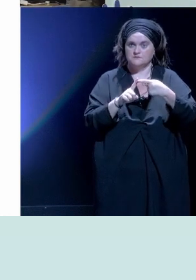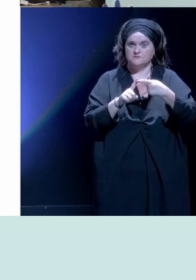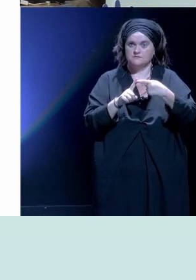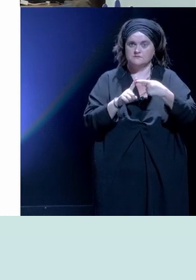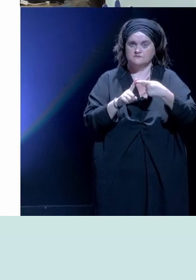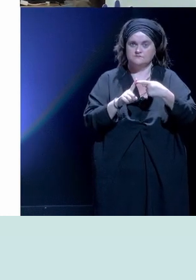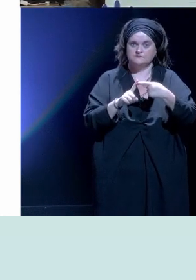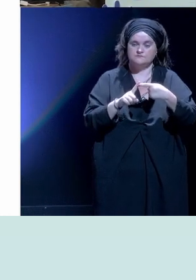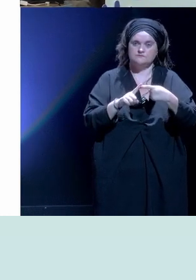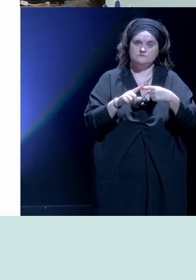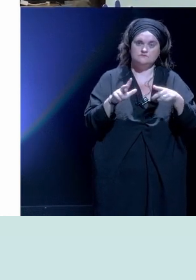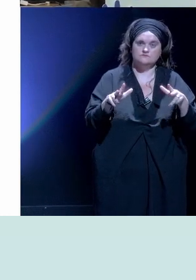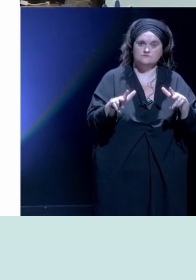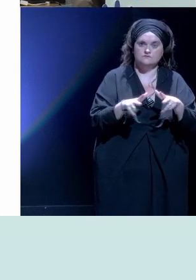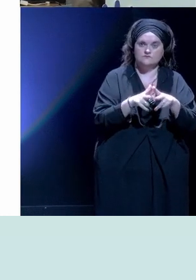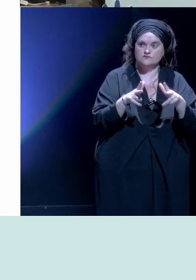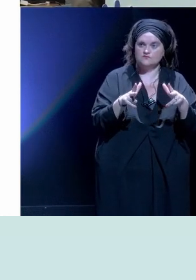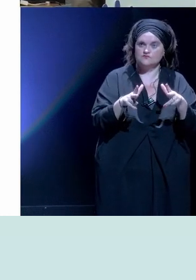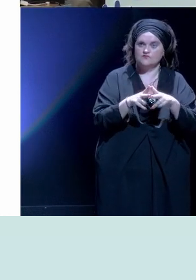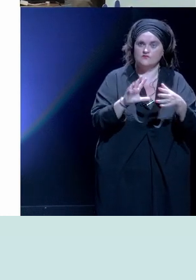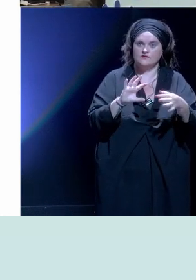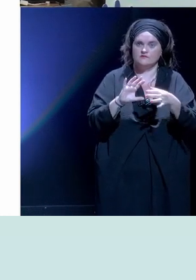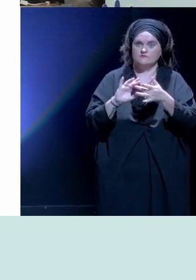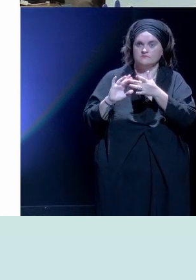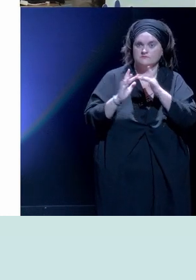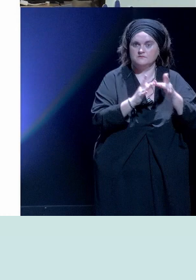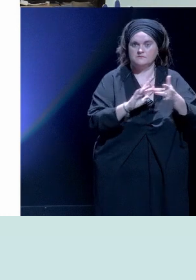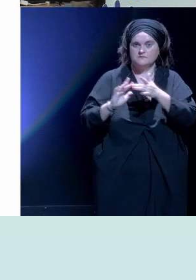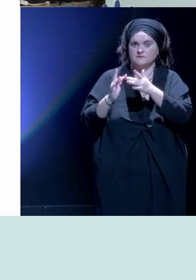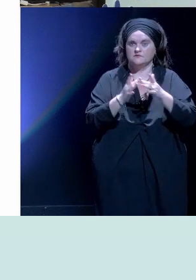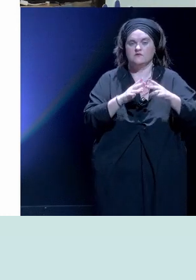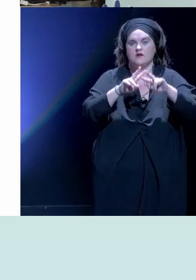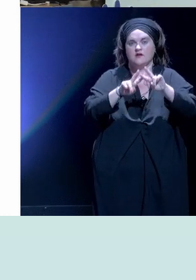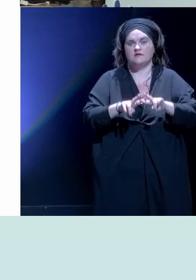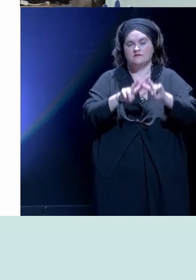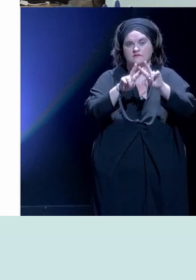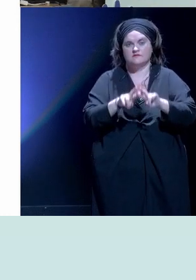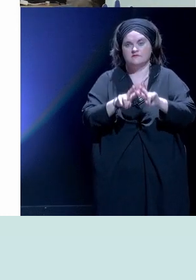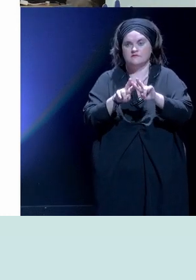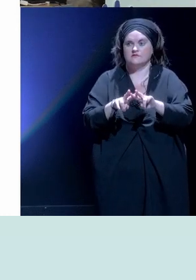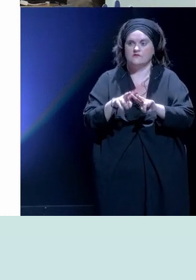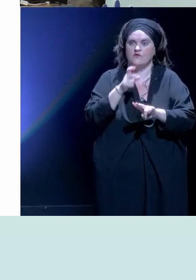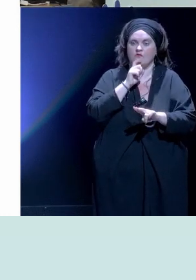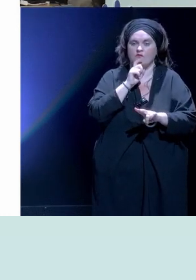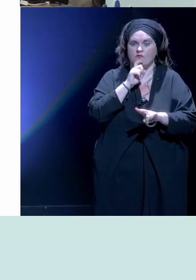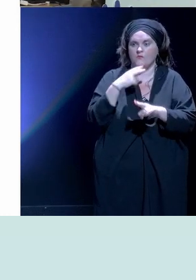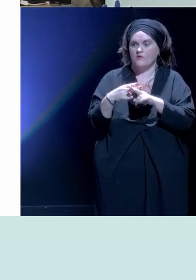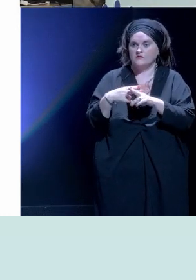vínculos sociales, tal y como se analizan desde el prisma de las políticas de